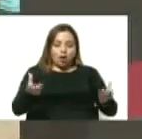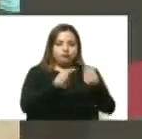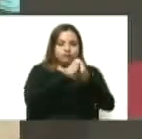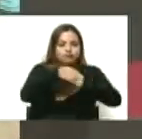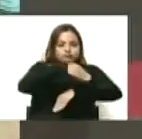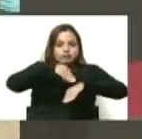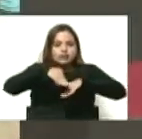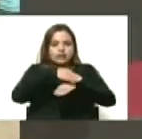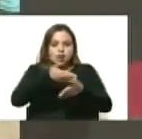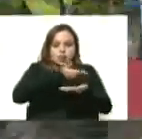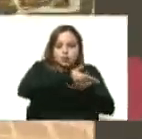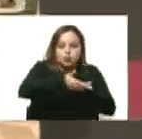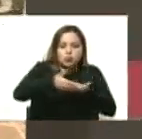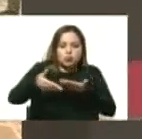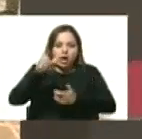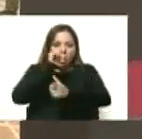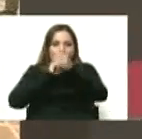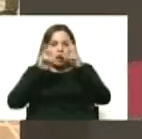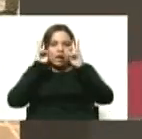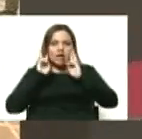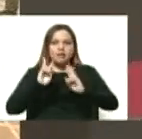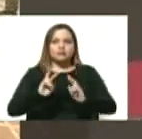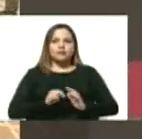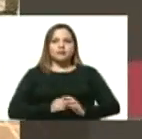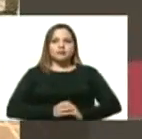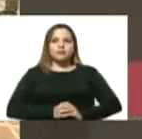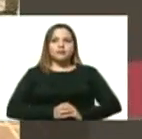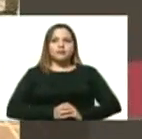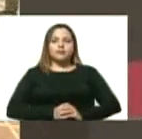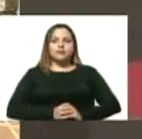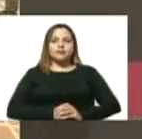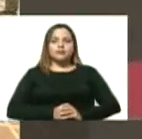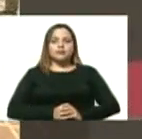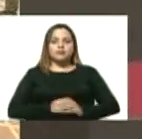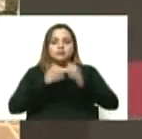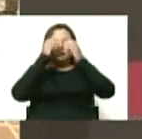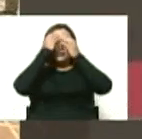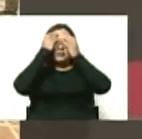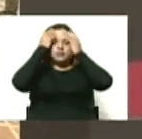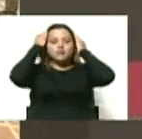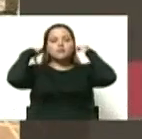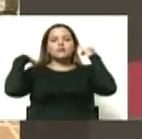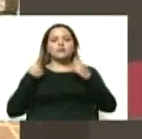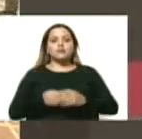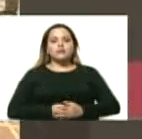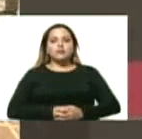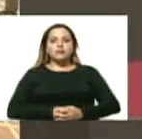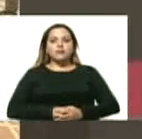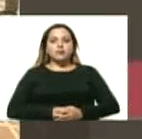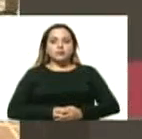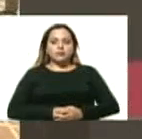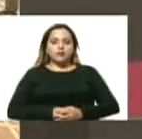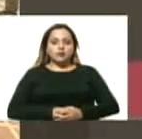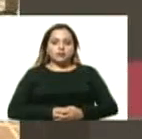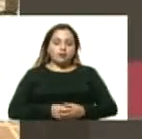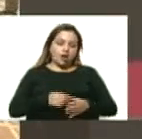Torres con la entrega entonces de agua potable, también del vital líquido, ¿no?, para el acompañamiento de las familias que se han